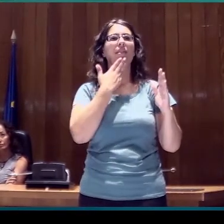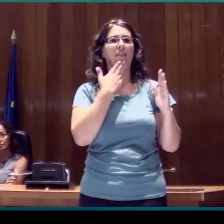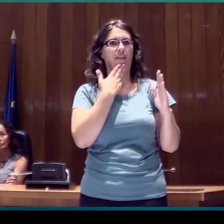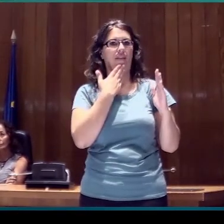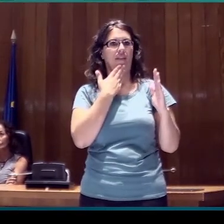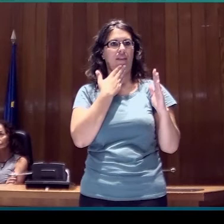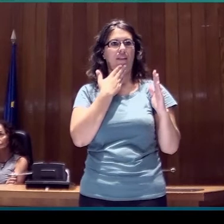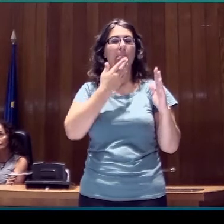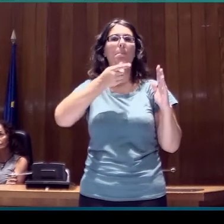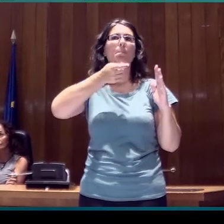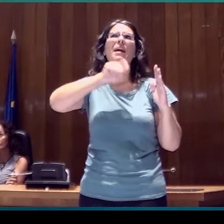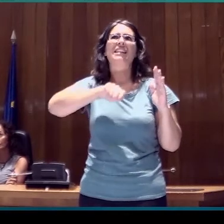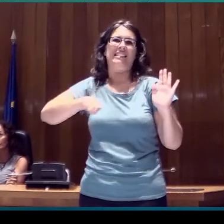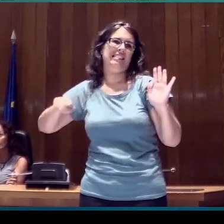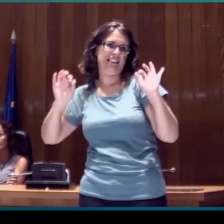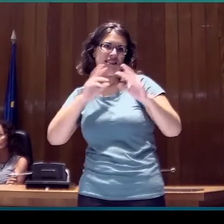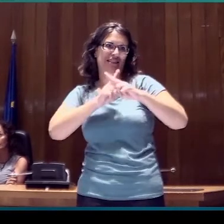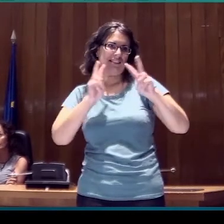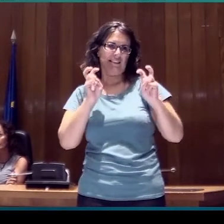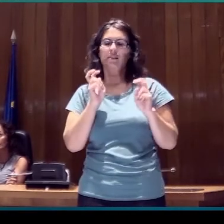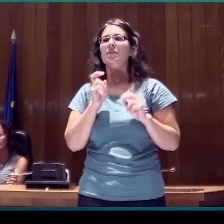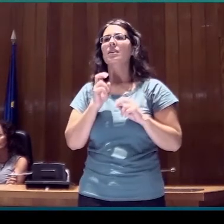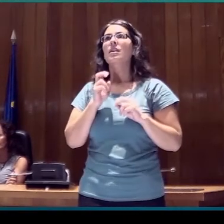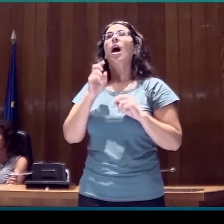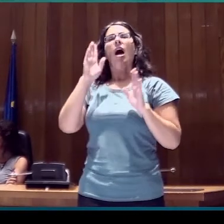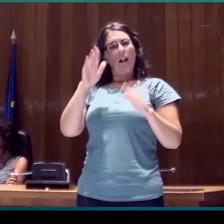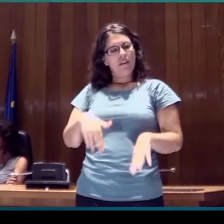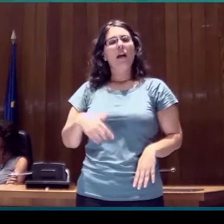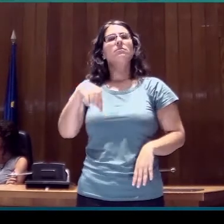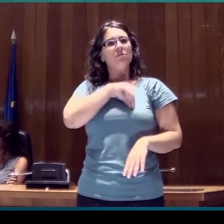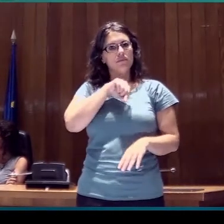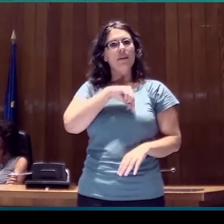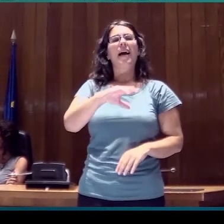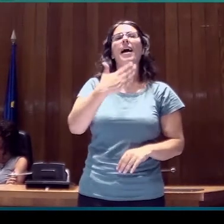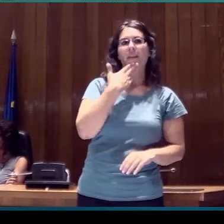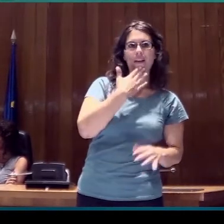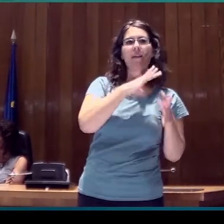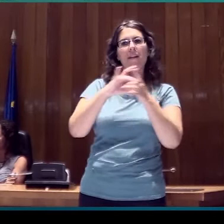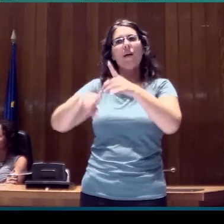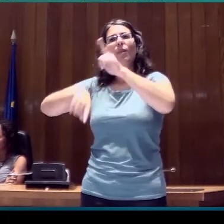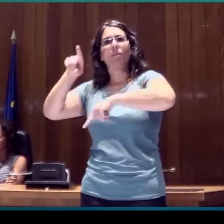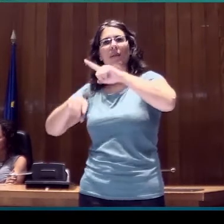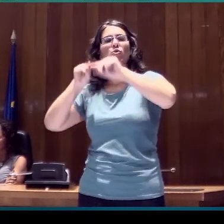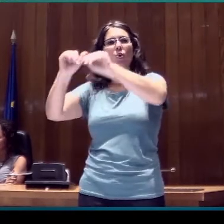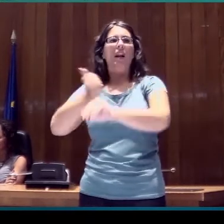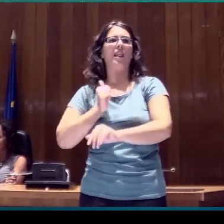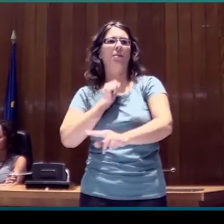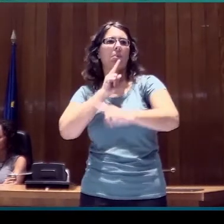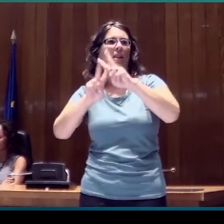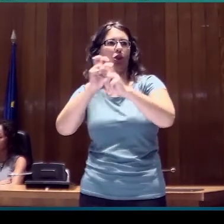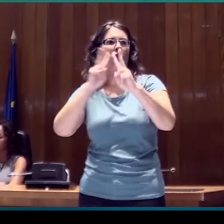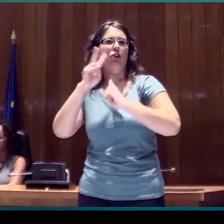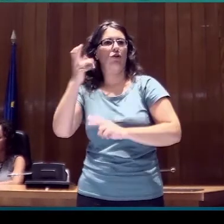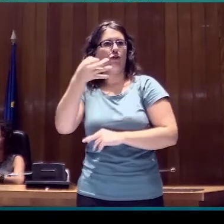sujetos en meses. Y obtuvimos que sí existía correlación o sí estaba asociada la edad al rendimiento en los tres grupos, pero en